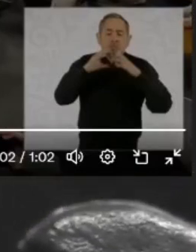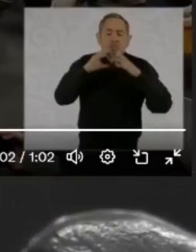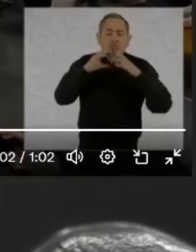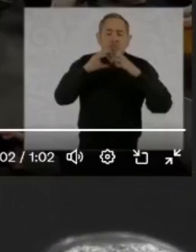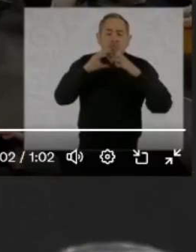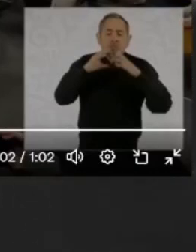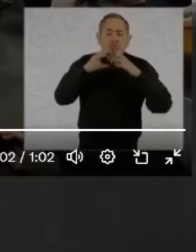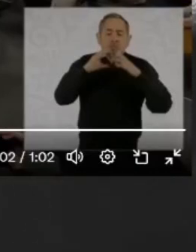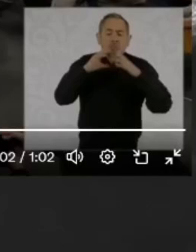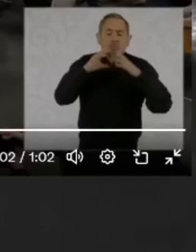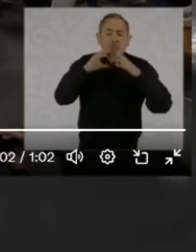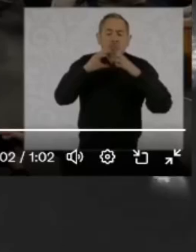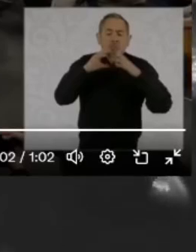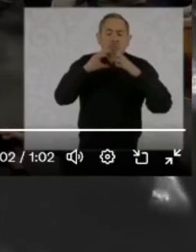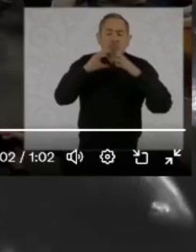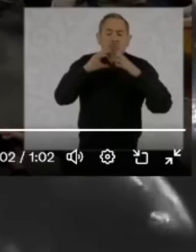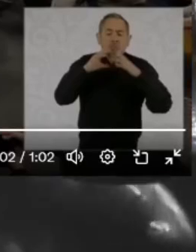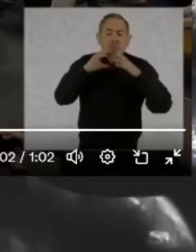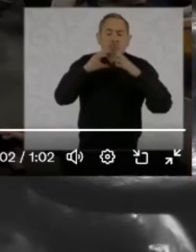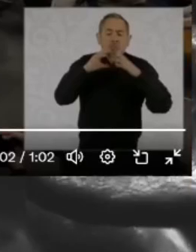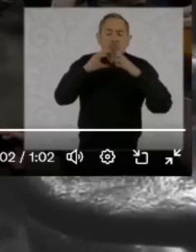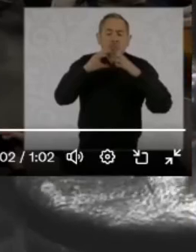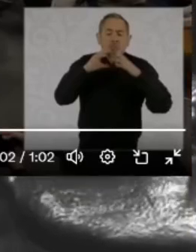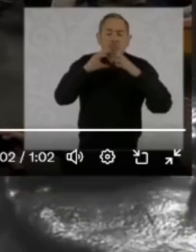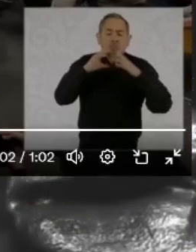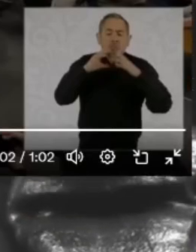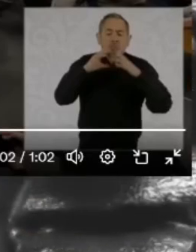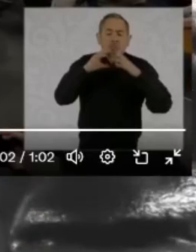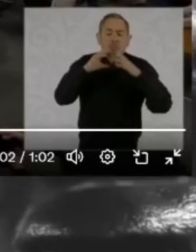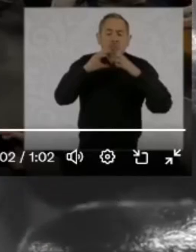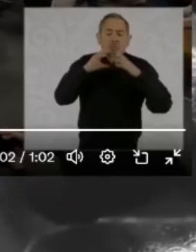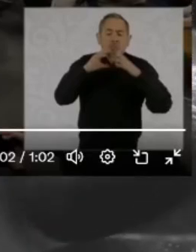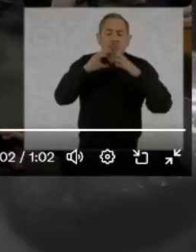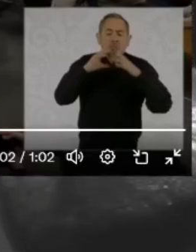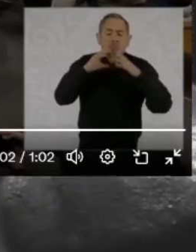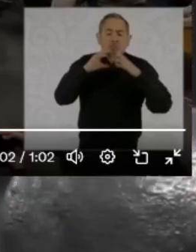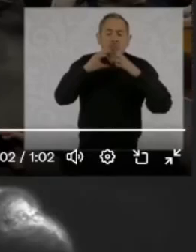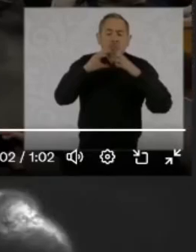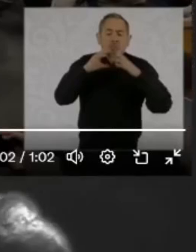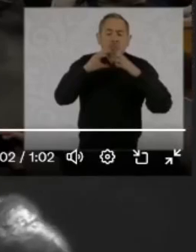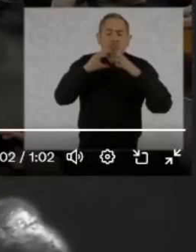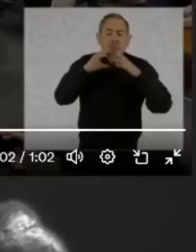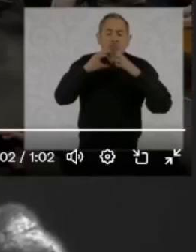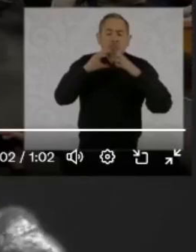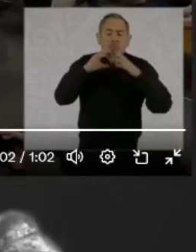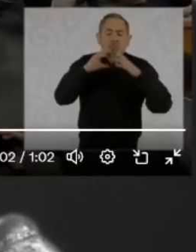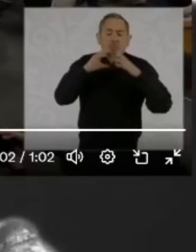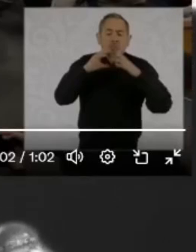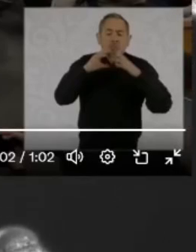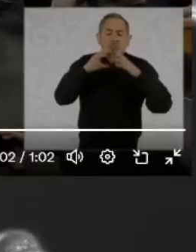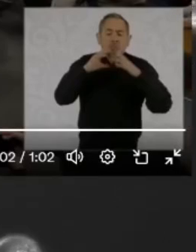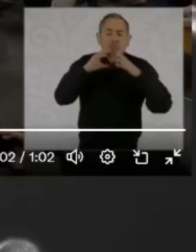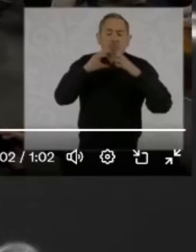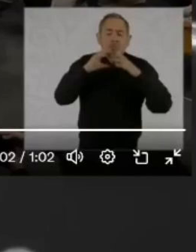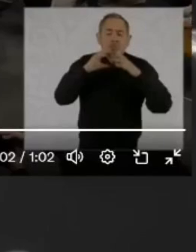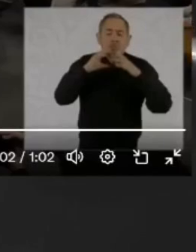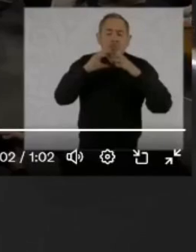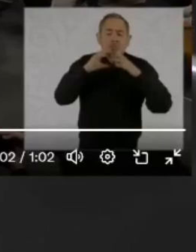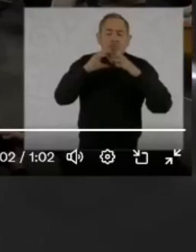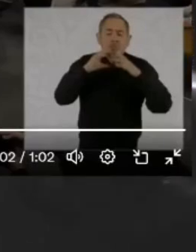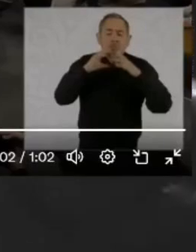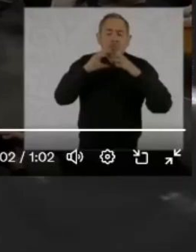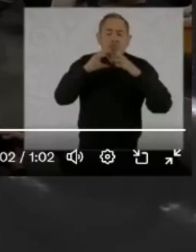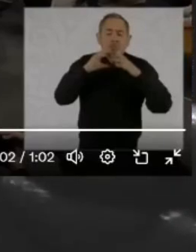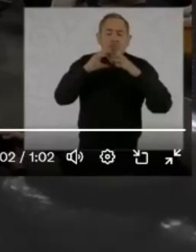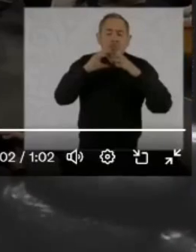No es así. Entonces no caigamos en esas narrativas. No defiendo a Pedro Aces, se me hace un infumable porque es un líder charro. Y si todo lo que